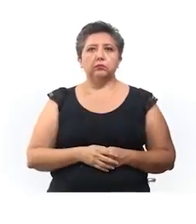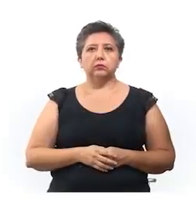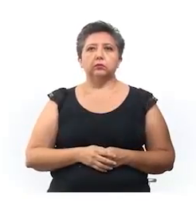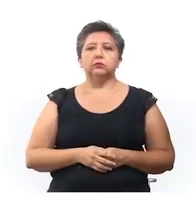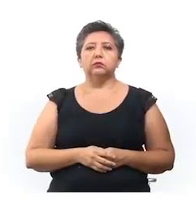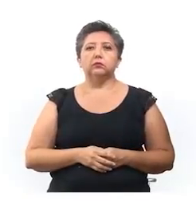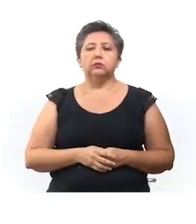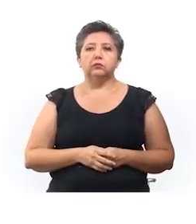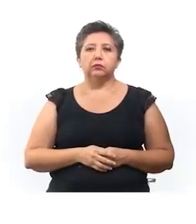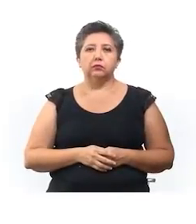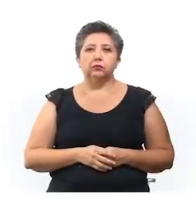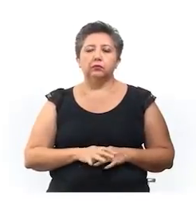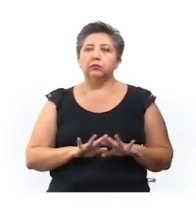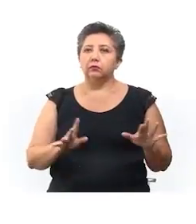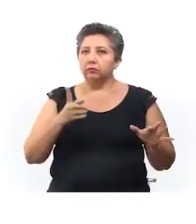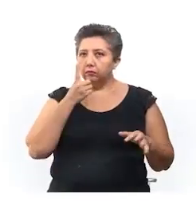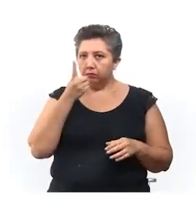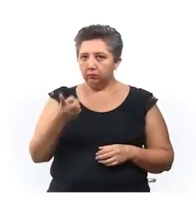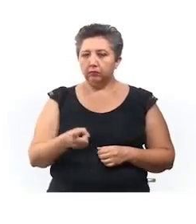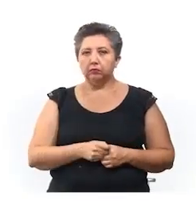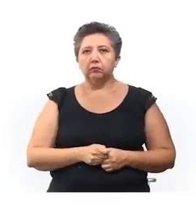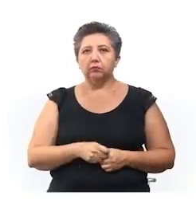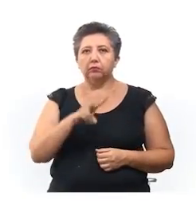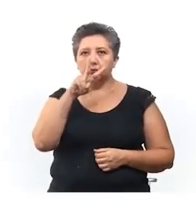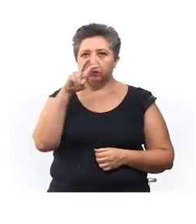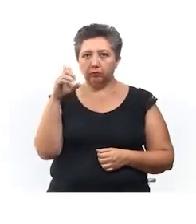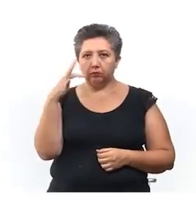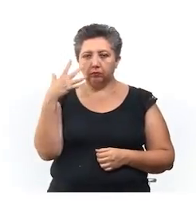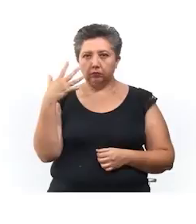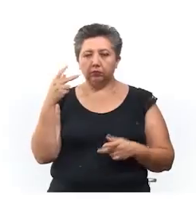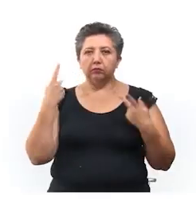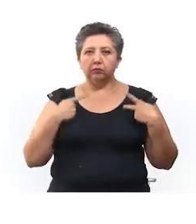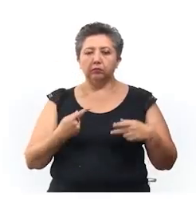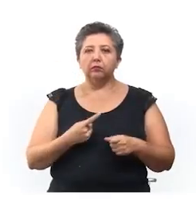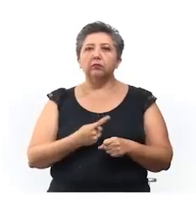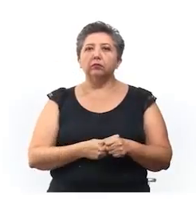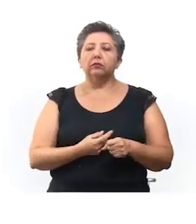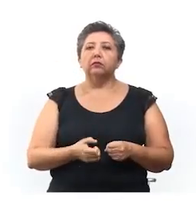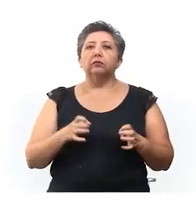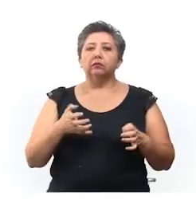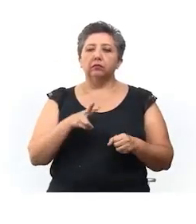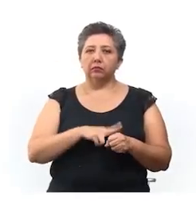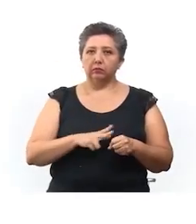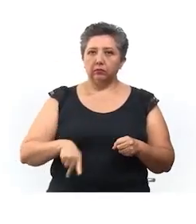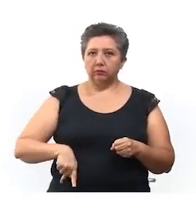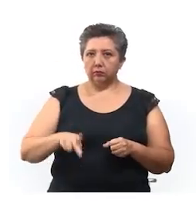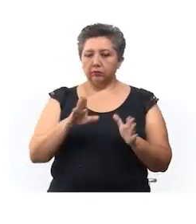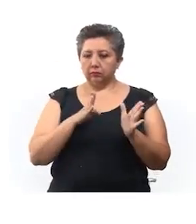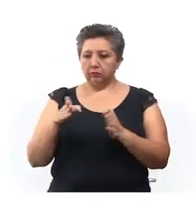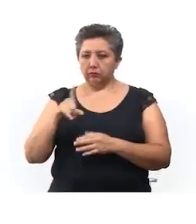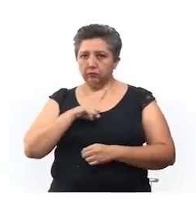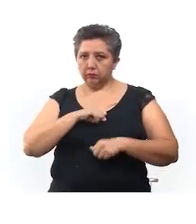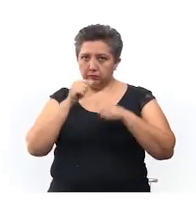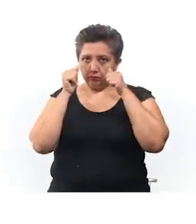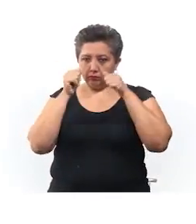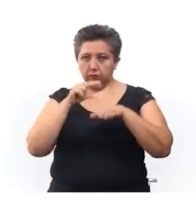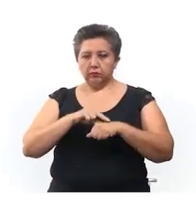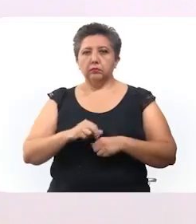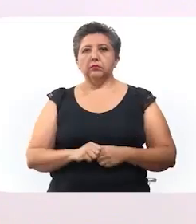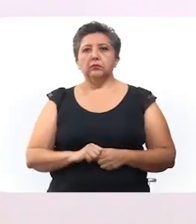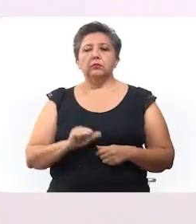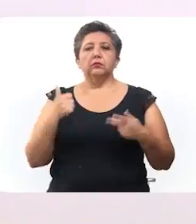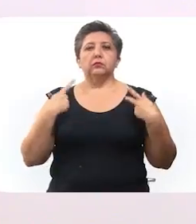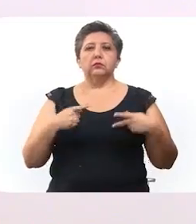síntomas leves. Como ya se mencionó, 250 de los casos positivos están en hospitales públicos y en aislamiento